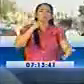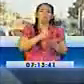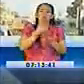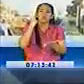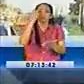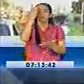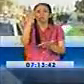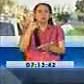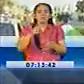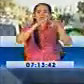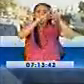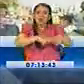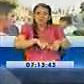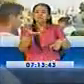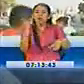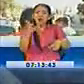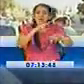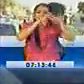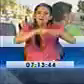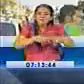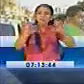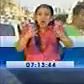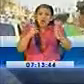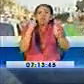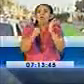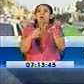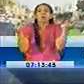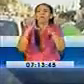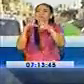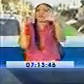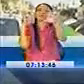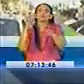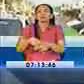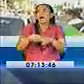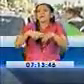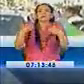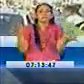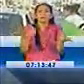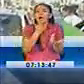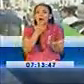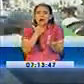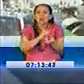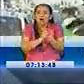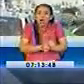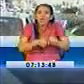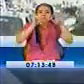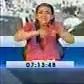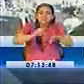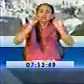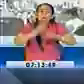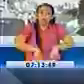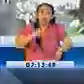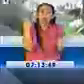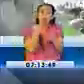no están pasando revisión a los vehículos. Como le pasan un bus, a un taxi, que le pasan cada 6 meses revisión y pueden